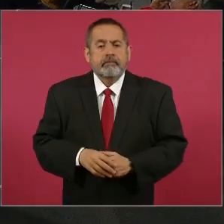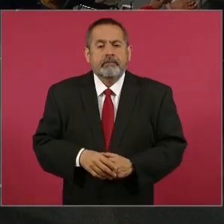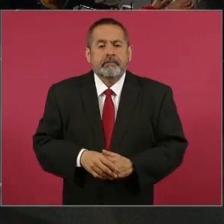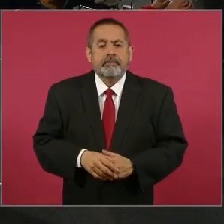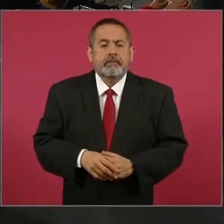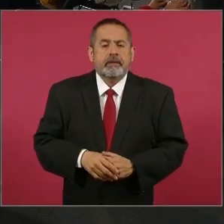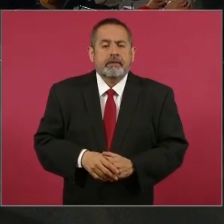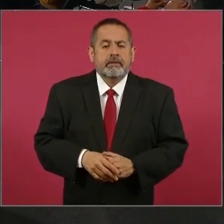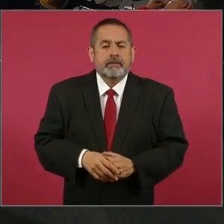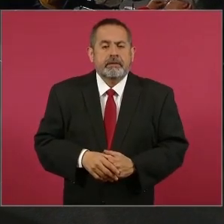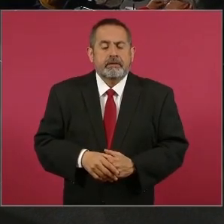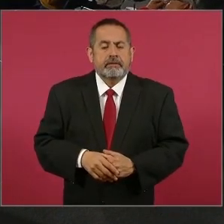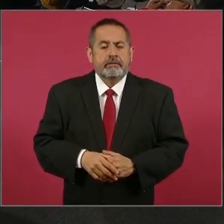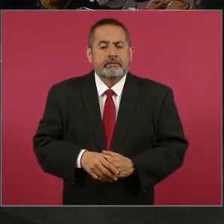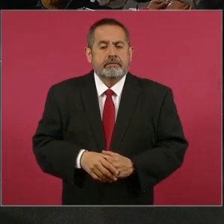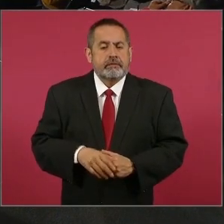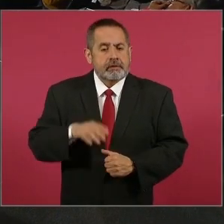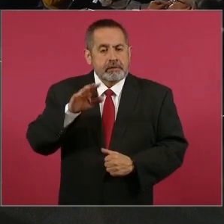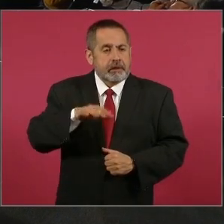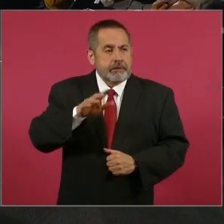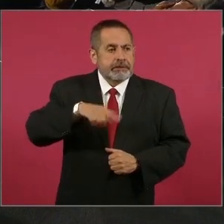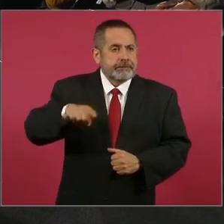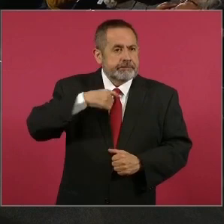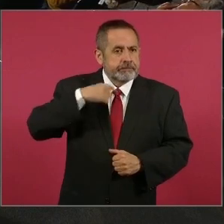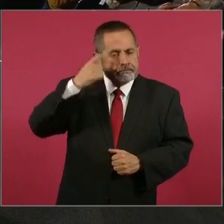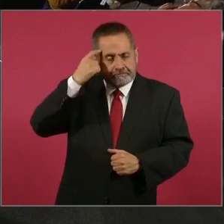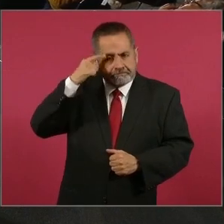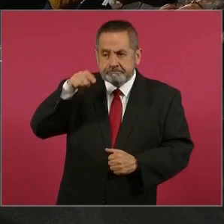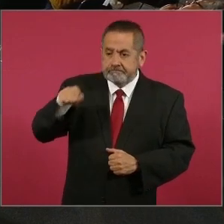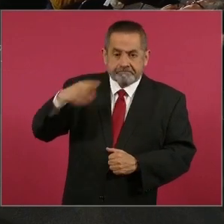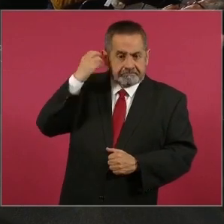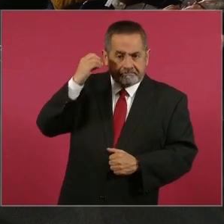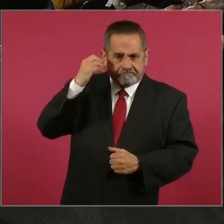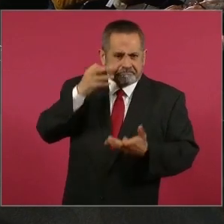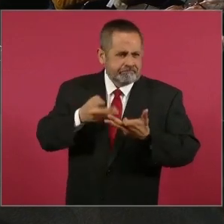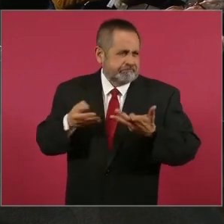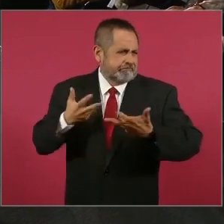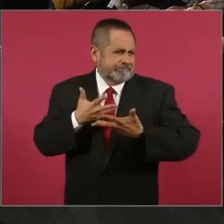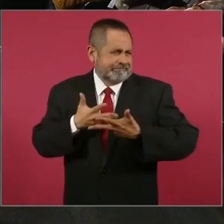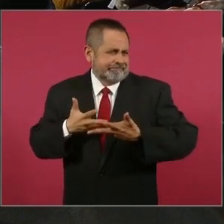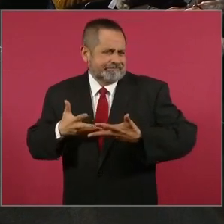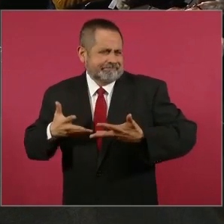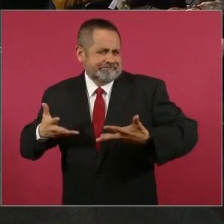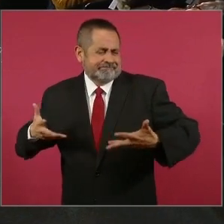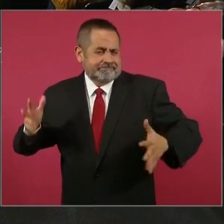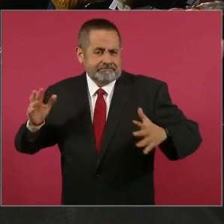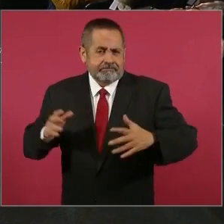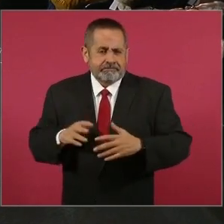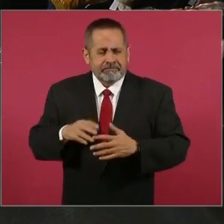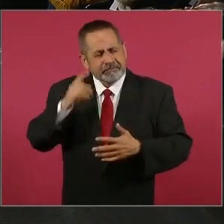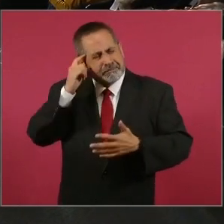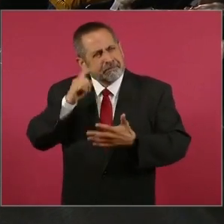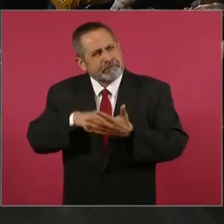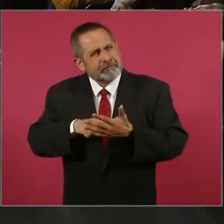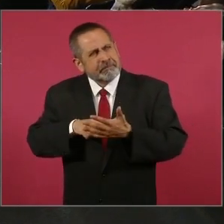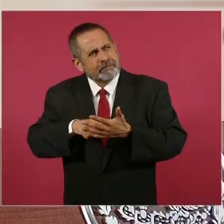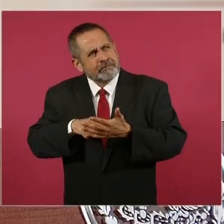veces no se conoce yo creo que